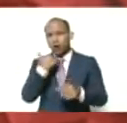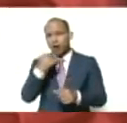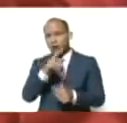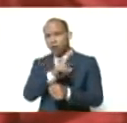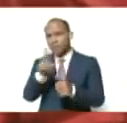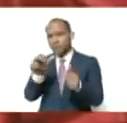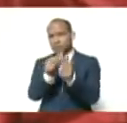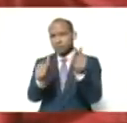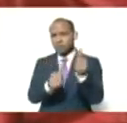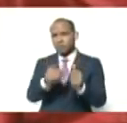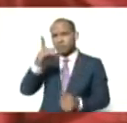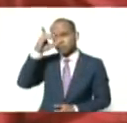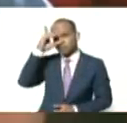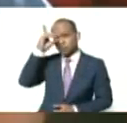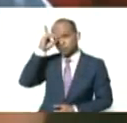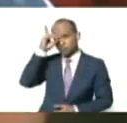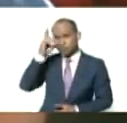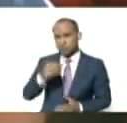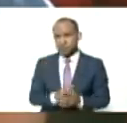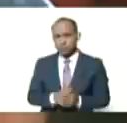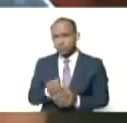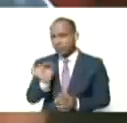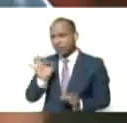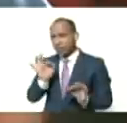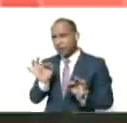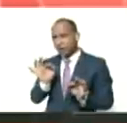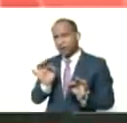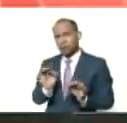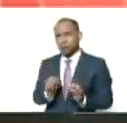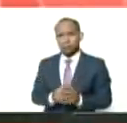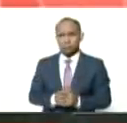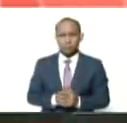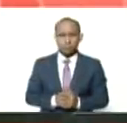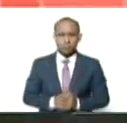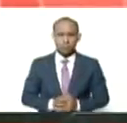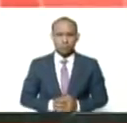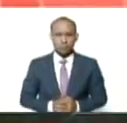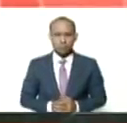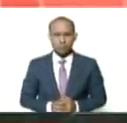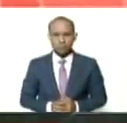vicepresidenta. No se ha vuelto a detectar en ningún otro lugar.